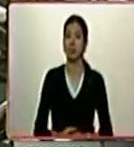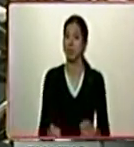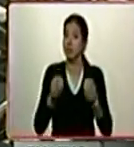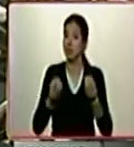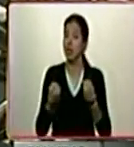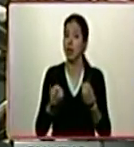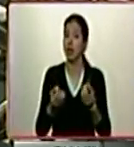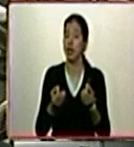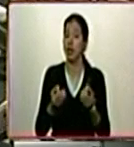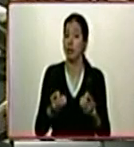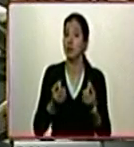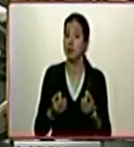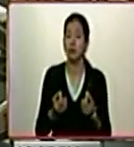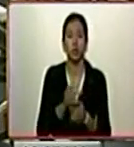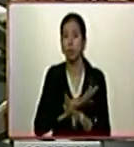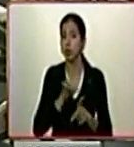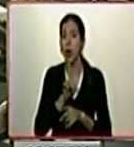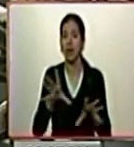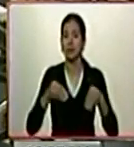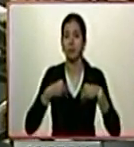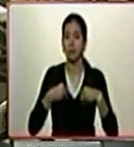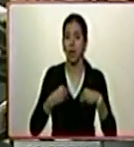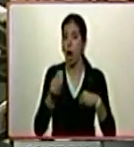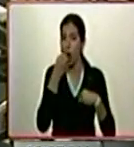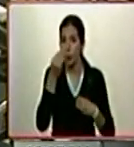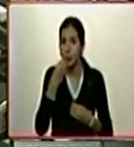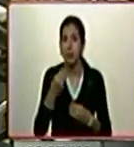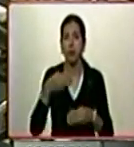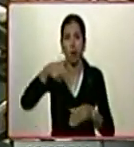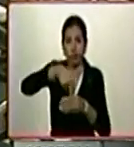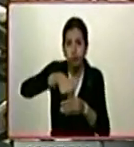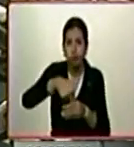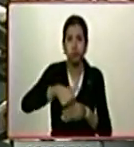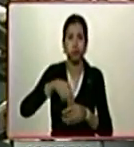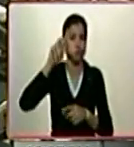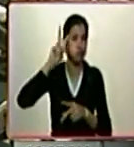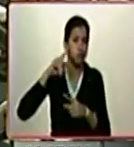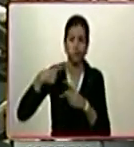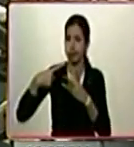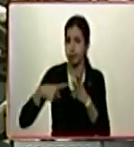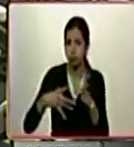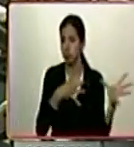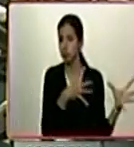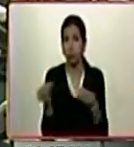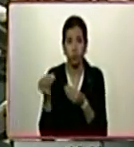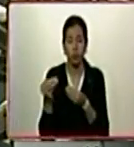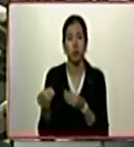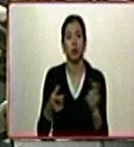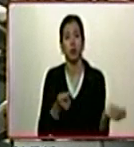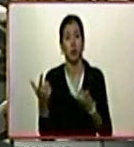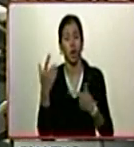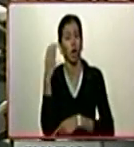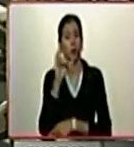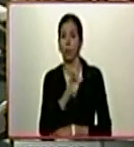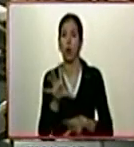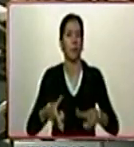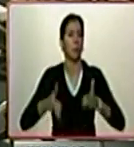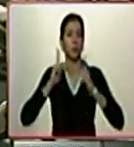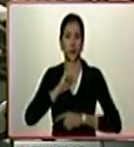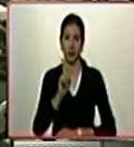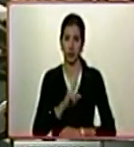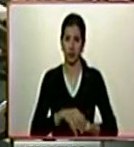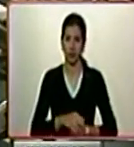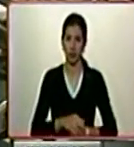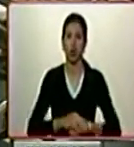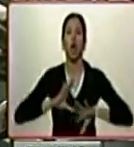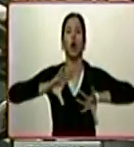extracción, ni mucho menos la fuga de combustible por una actividad perversa que pretende, asociada con la corrupción